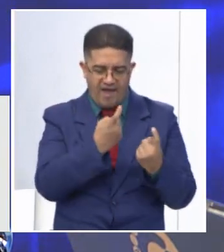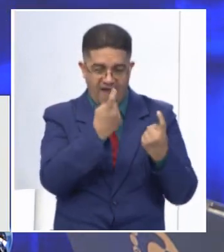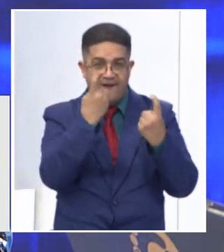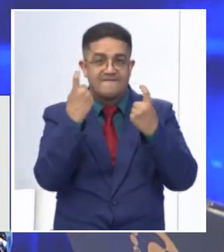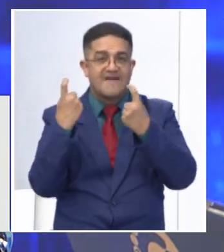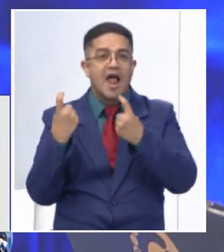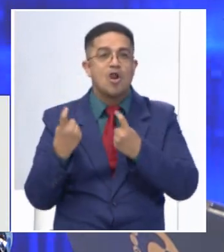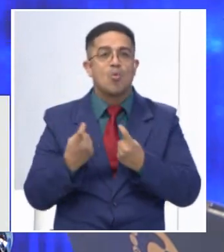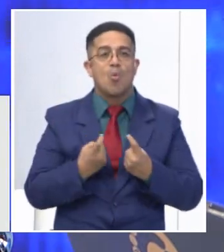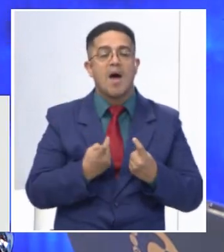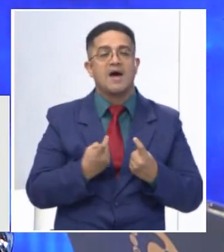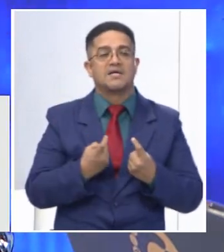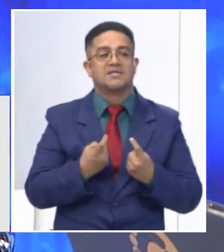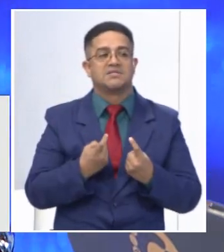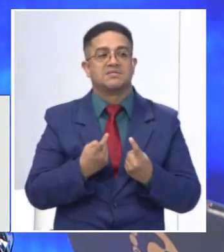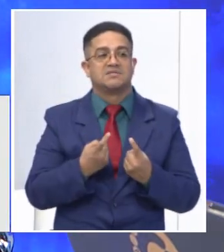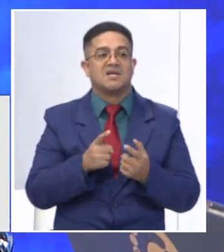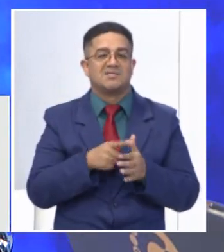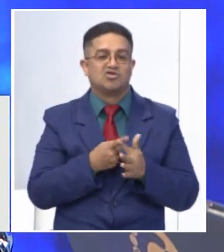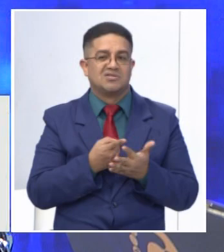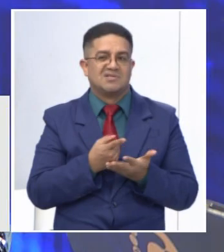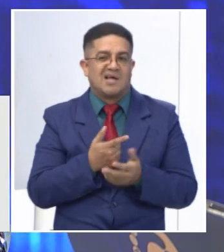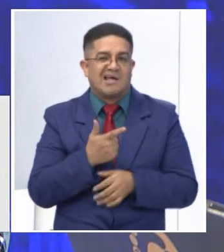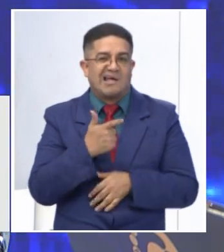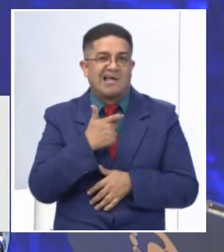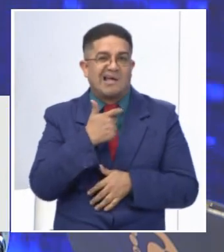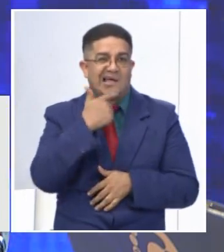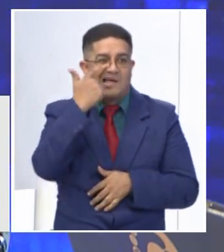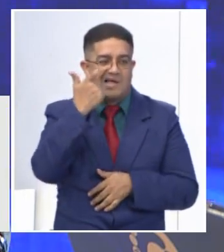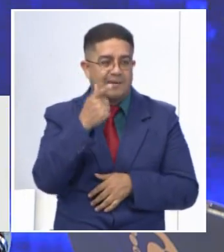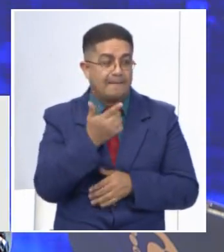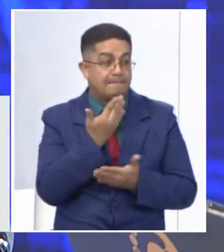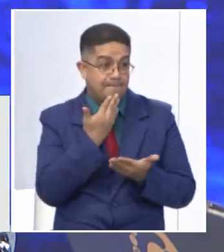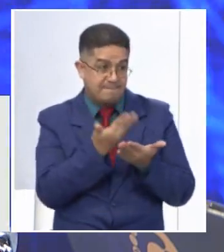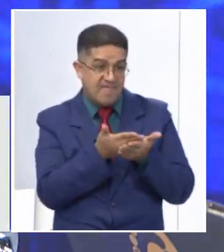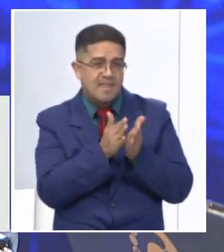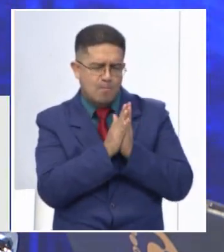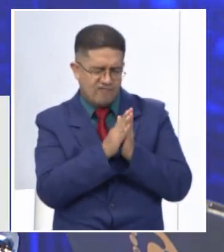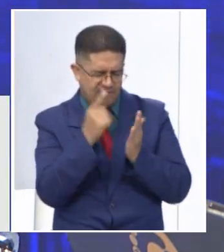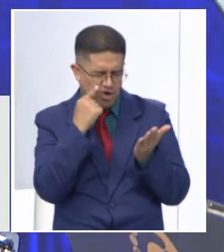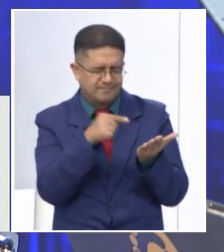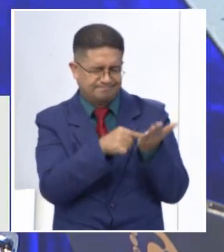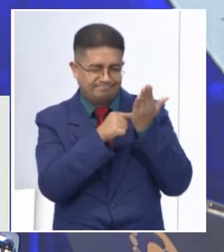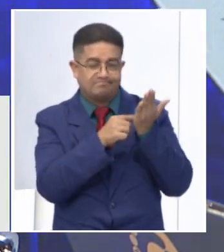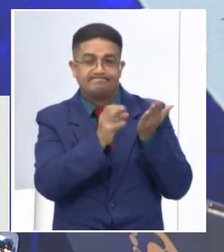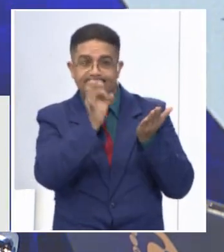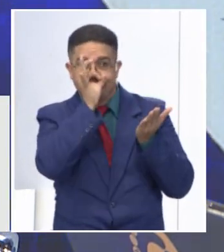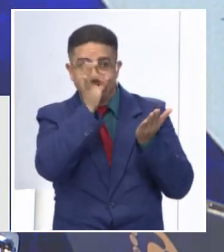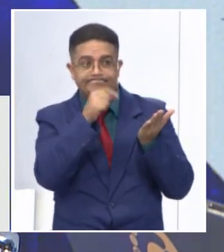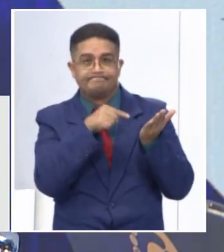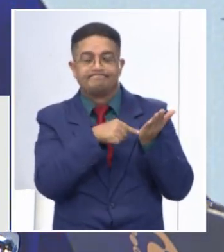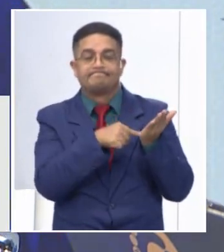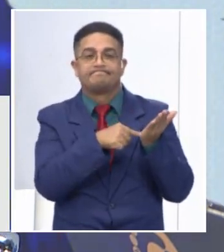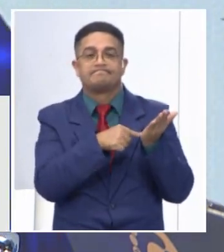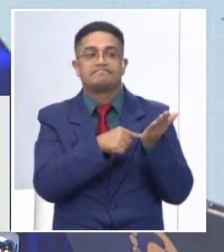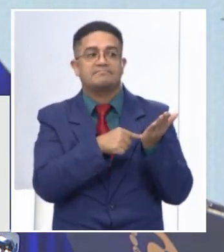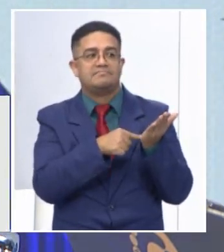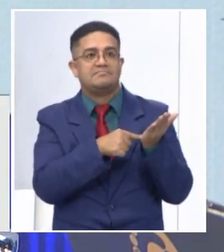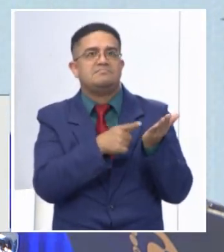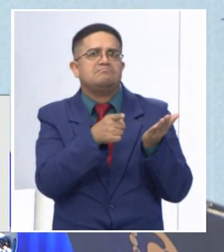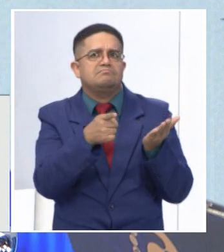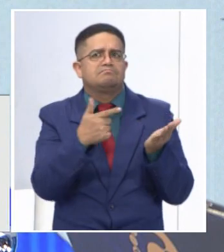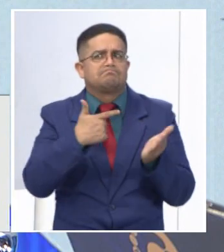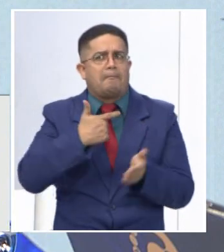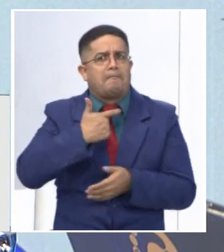parte superior, las mamas, y el paciente lo hace muy fácilmente, pero cuando tú le pides a un paciente para poder evaluar lo que es su parte perineal, lo que es su parte